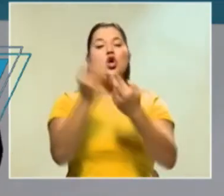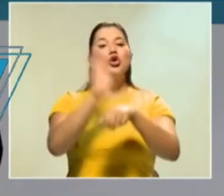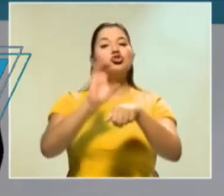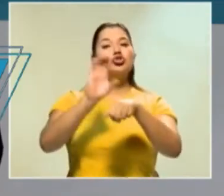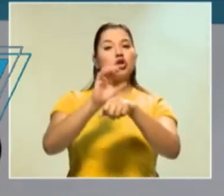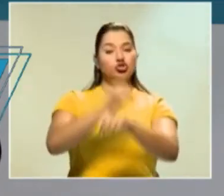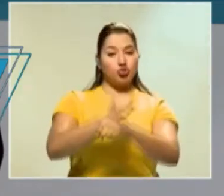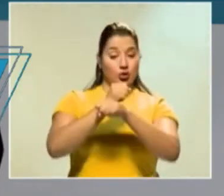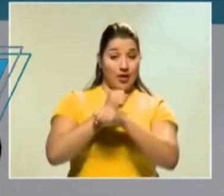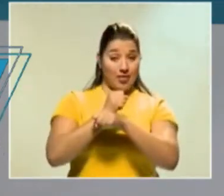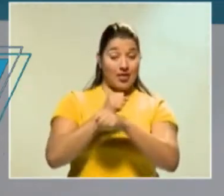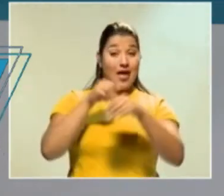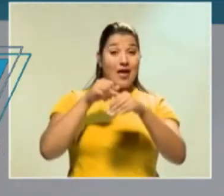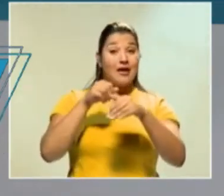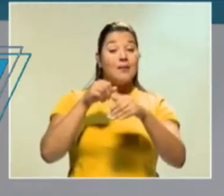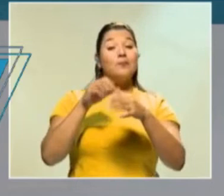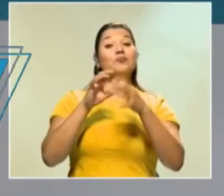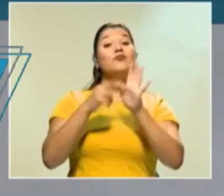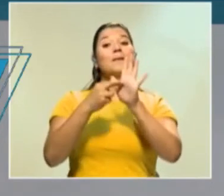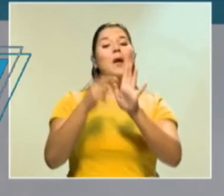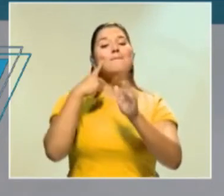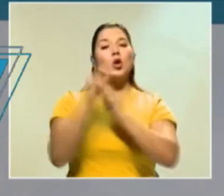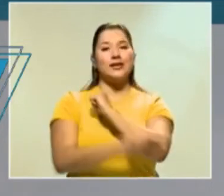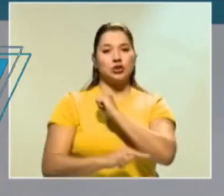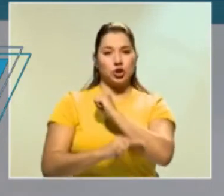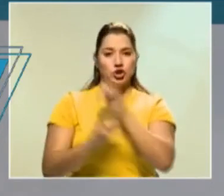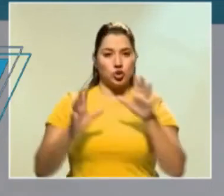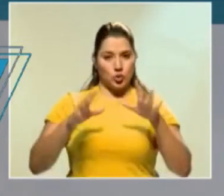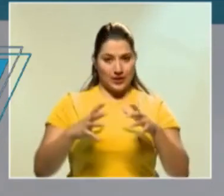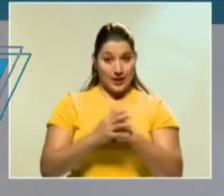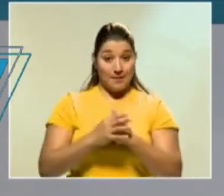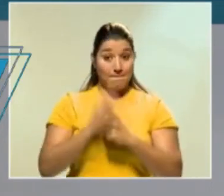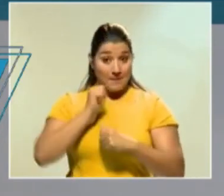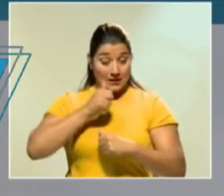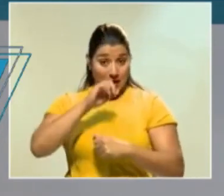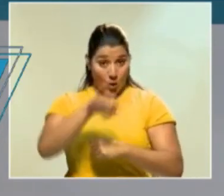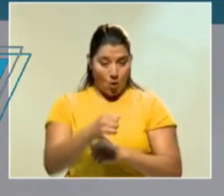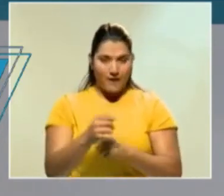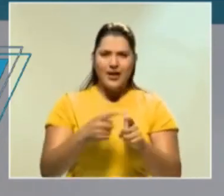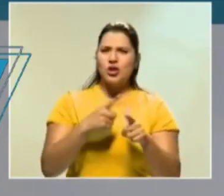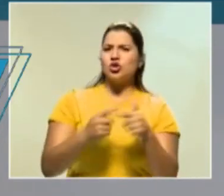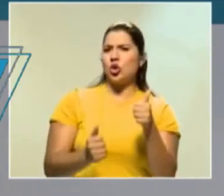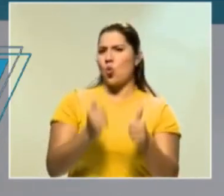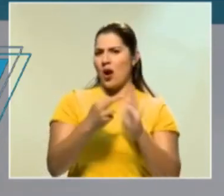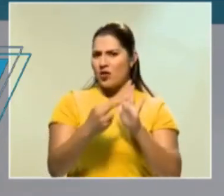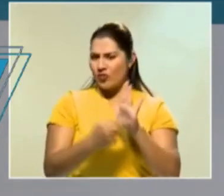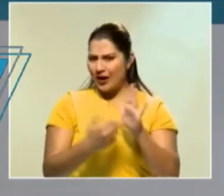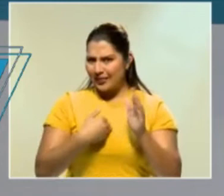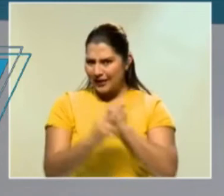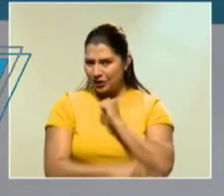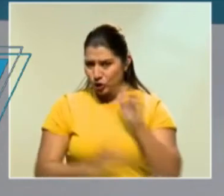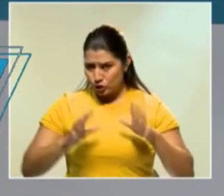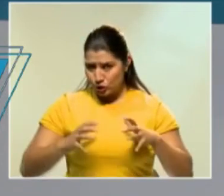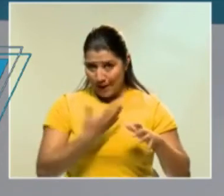Naciones Unidas, prevista para mañana jueves. ¿Cuáles son las reglas de Naciones Unidas en casos similares? ¿Puede el presidente